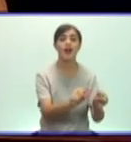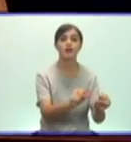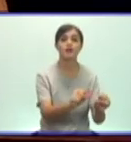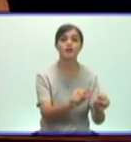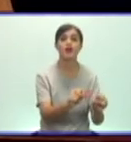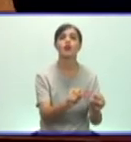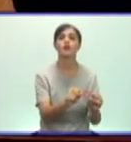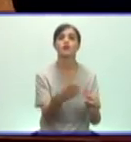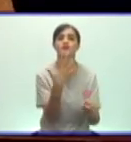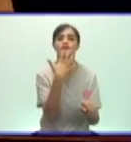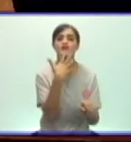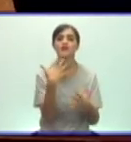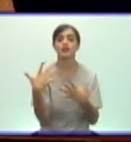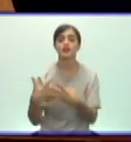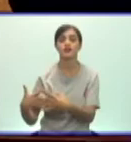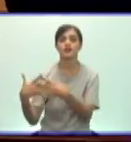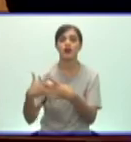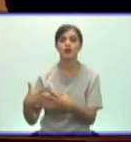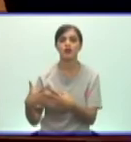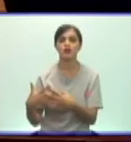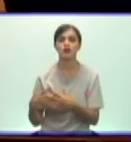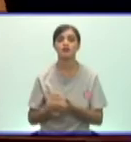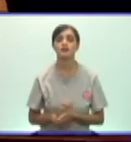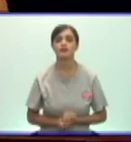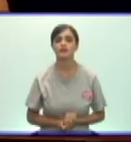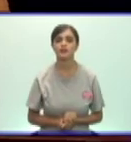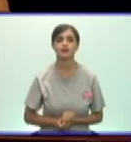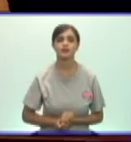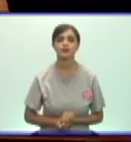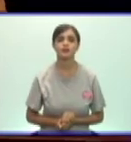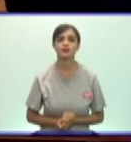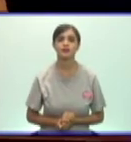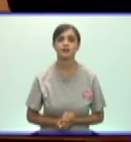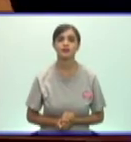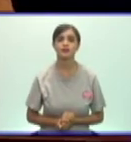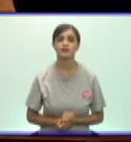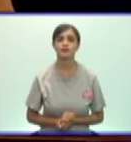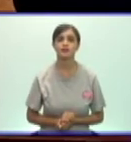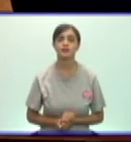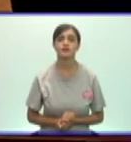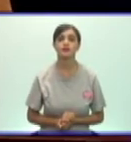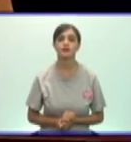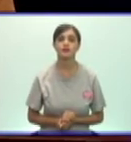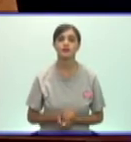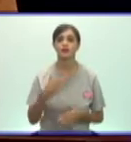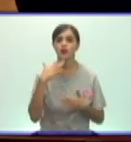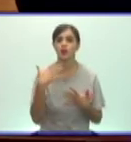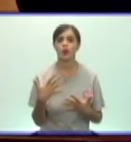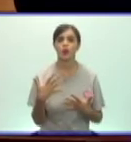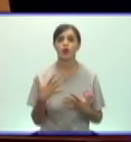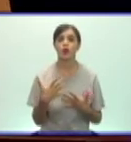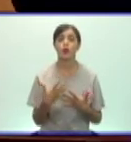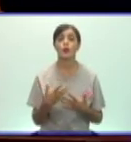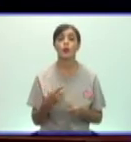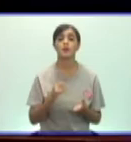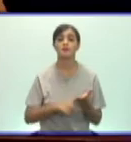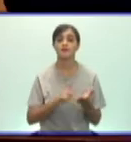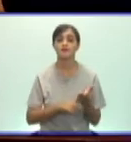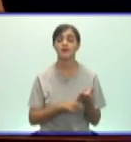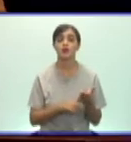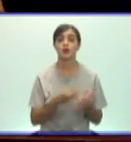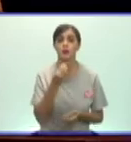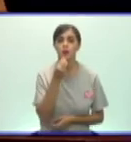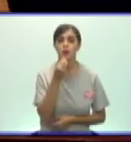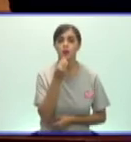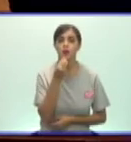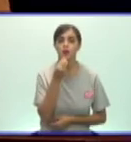estas tropas nazis. Y pudieron observar ustedes cómo el papá, el sobreviviente de la familia, porque además los hijos